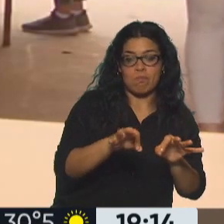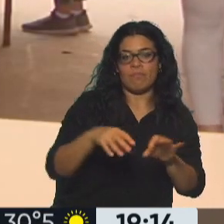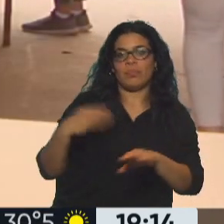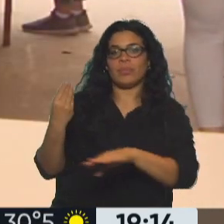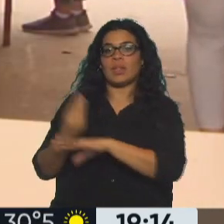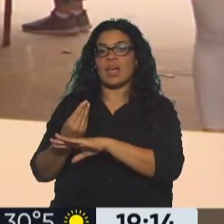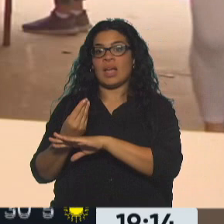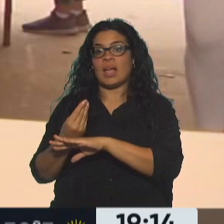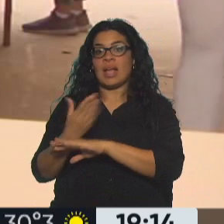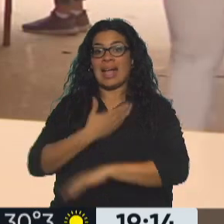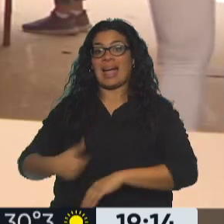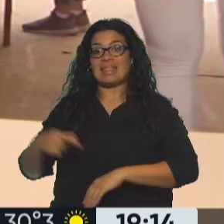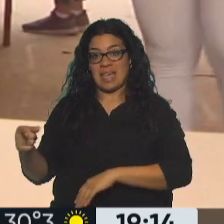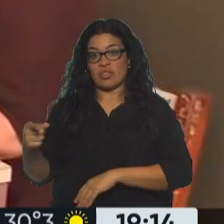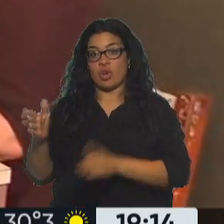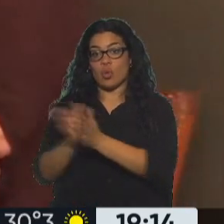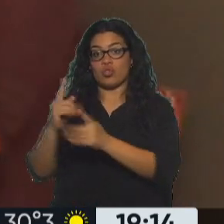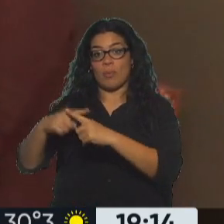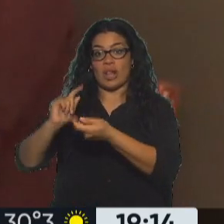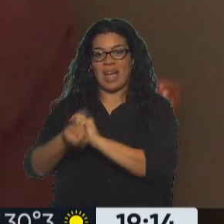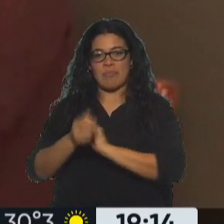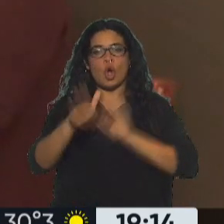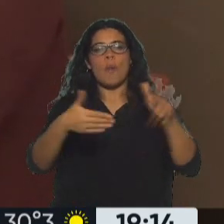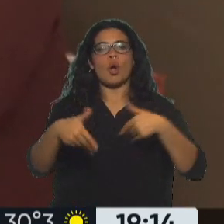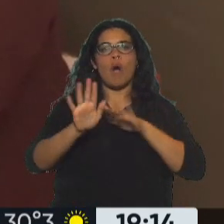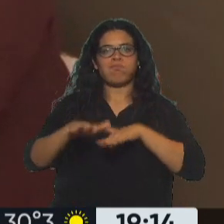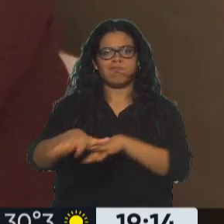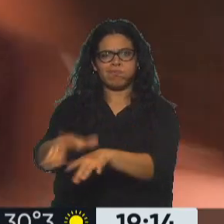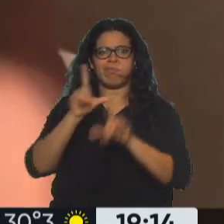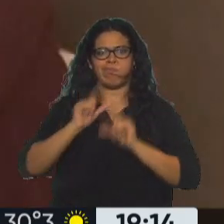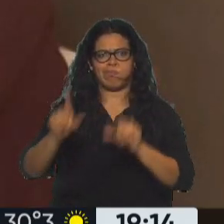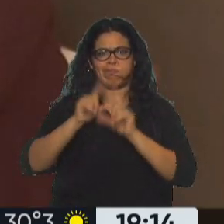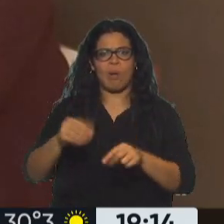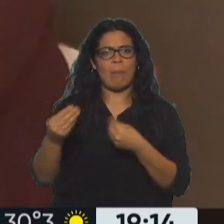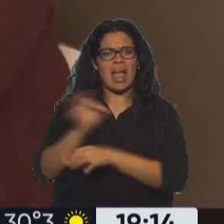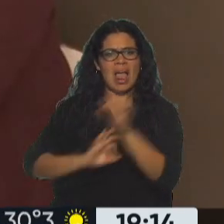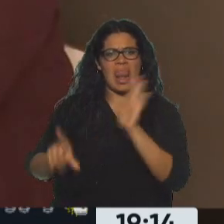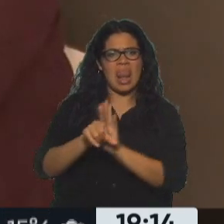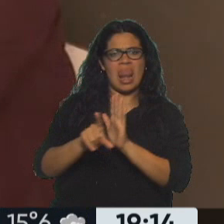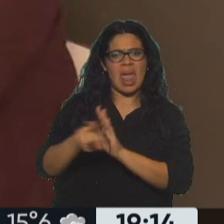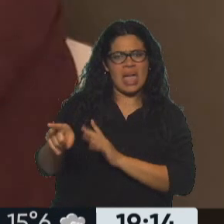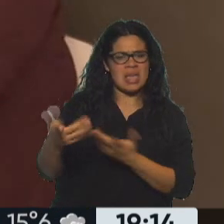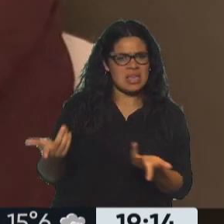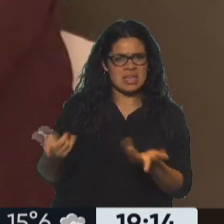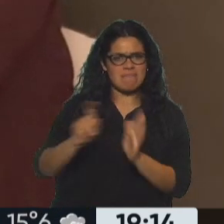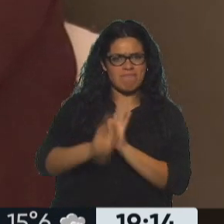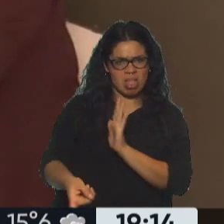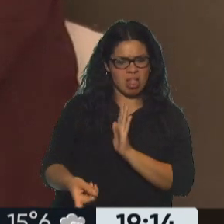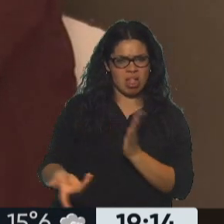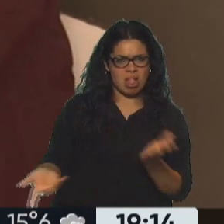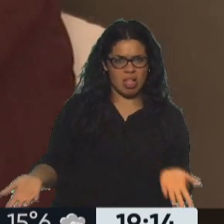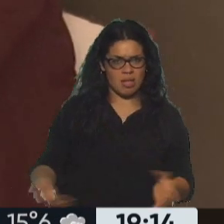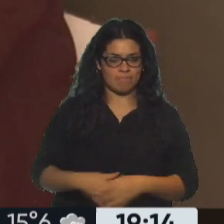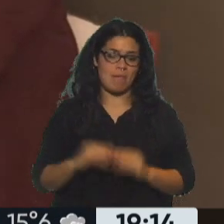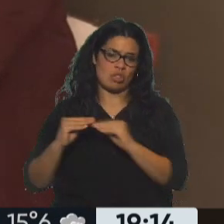de Juntos por el Cambio, Leandro Osdero, violando flagrantemente la ley electoral y la veda electoral. Esas fueron las dos